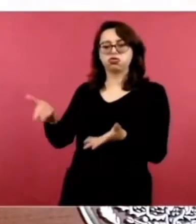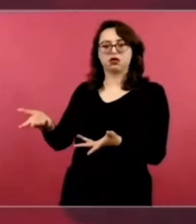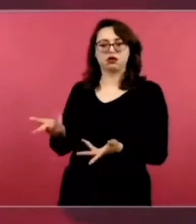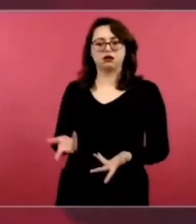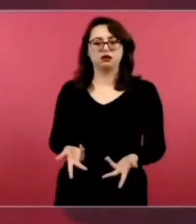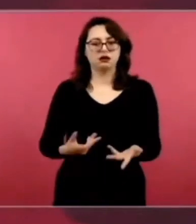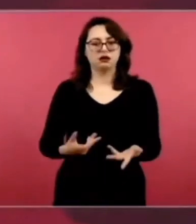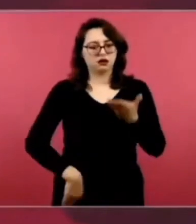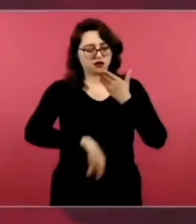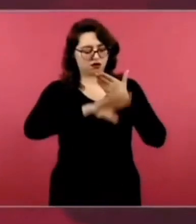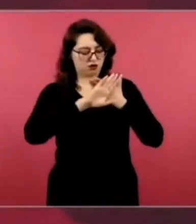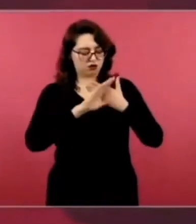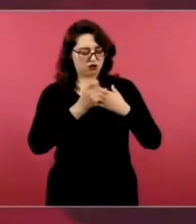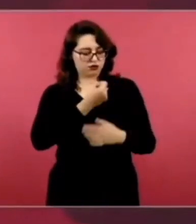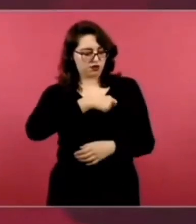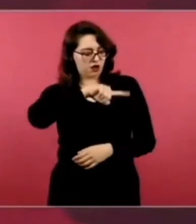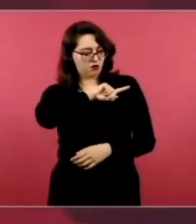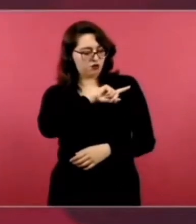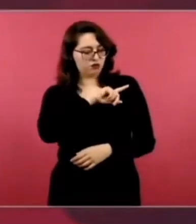veneno?